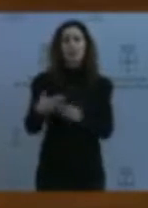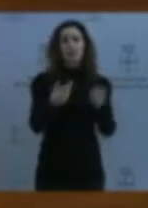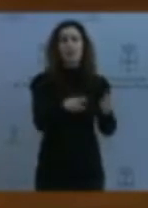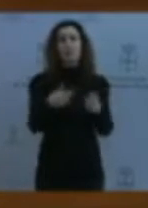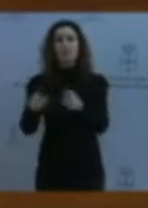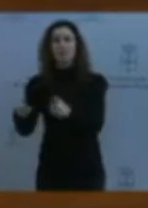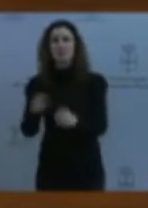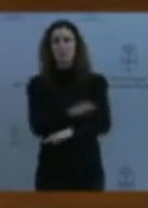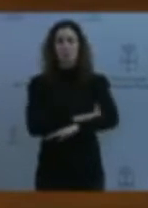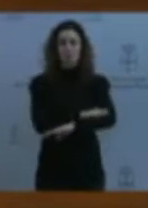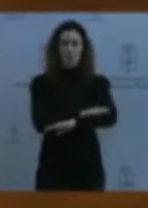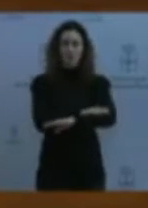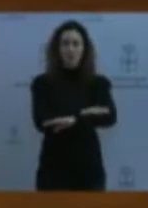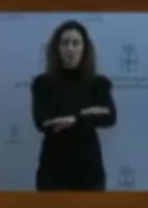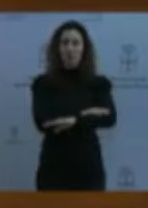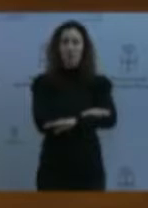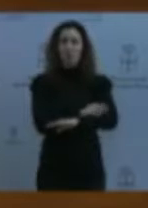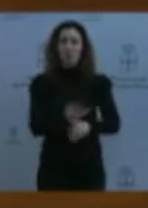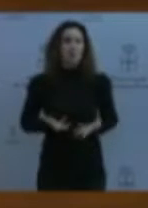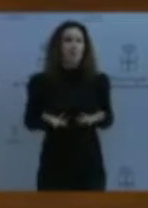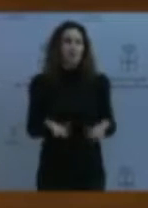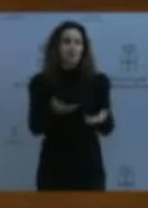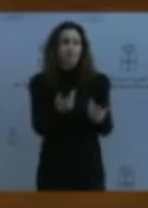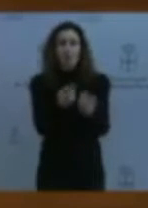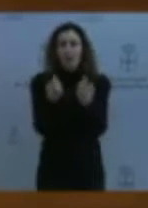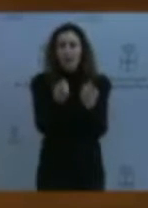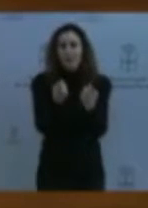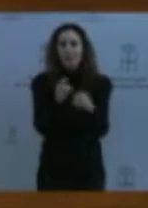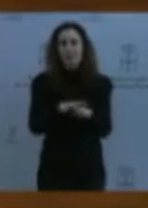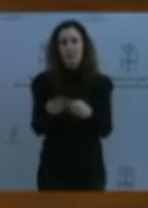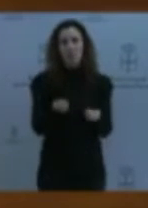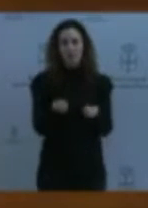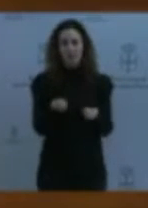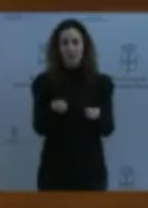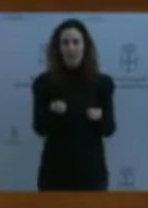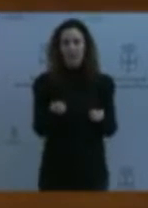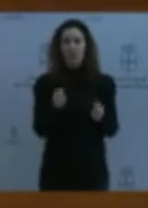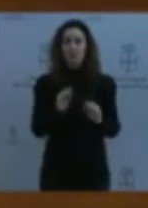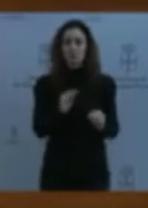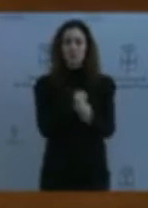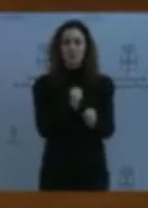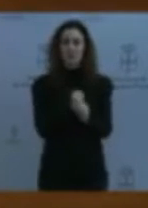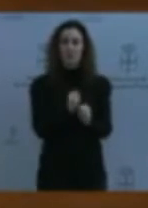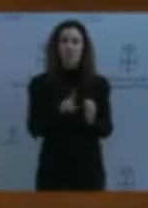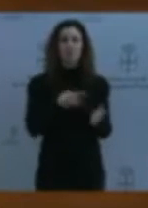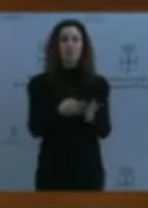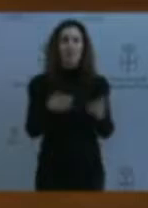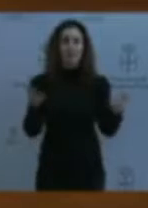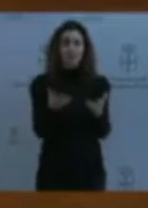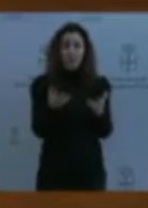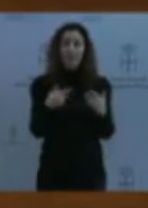disposición de las actuaciones y de la coordinación que lleva el plan de emergencias. Pero sabía que el consejero,